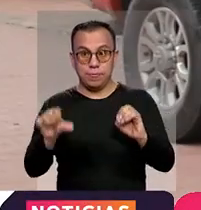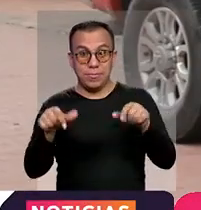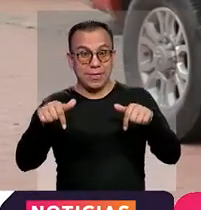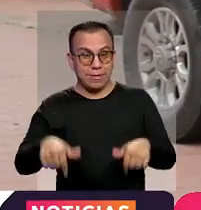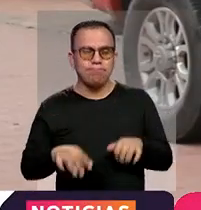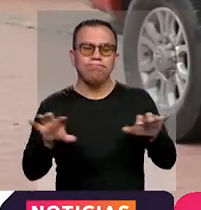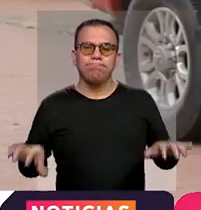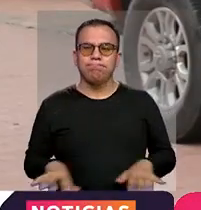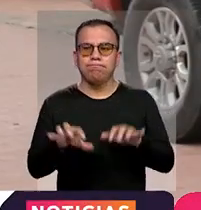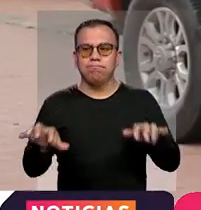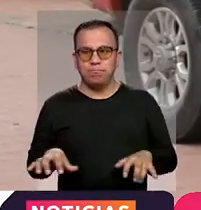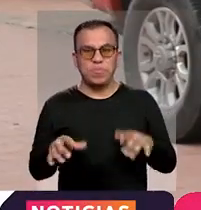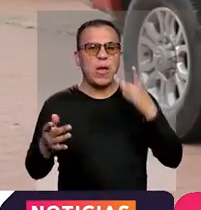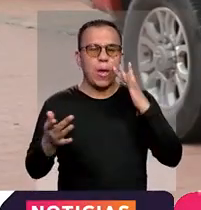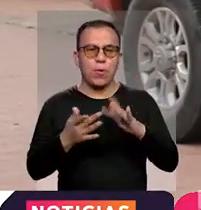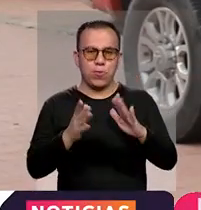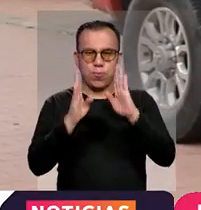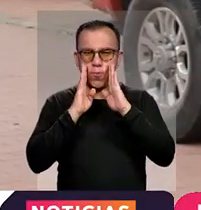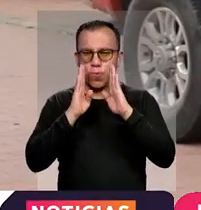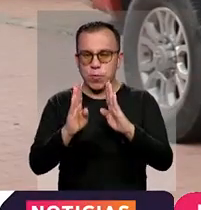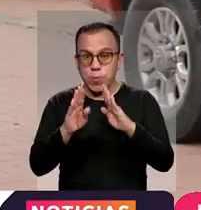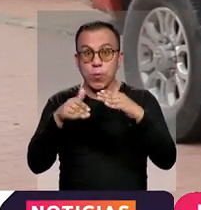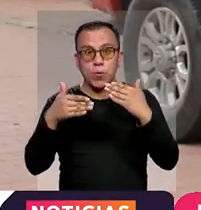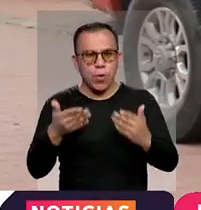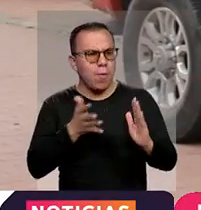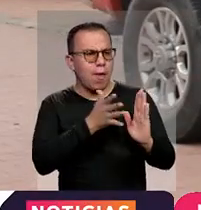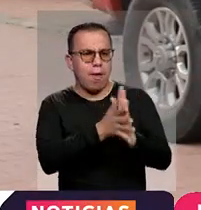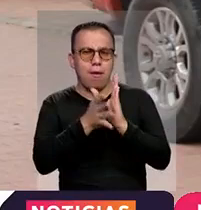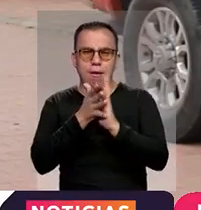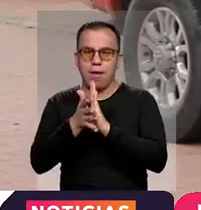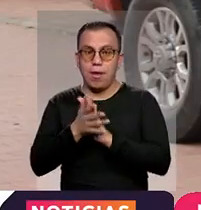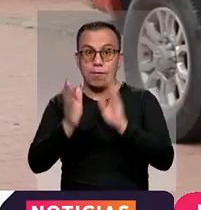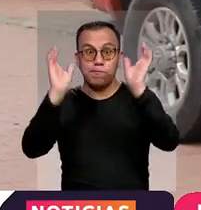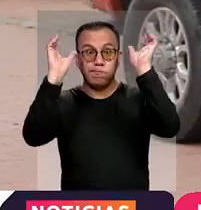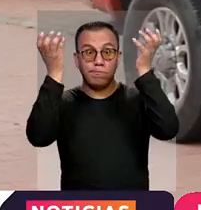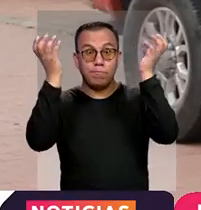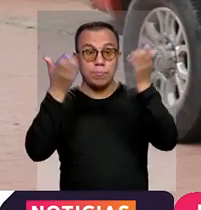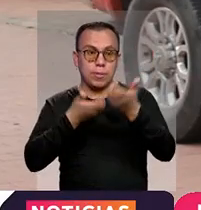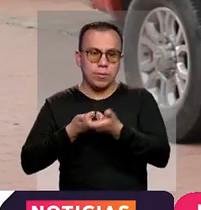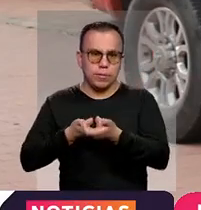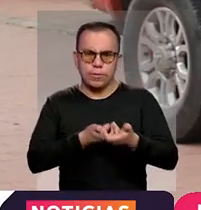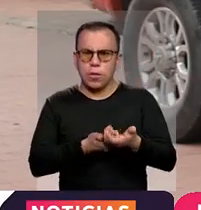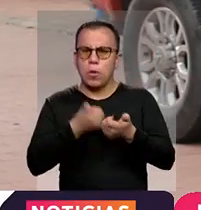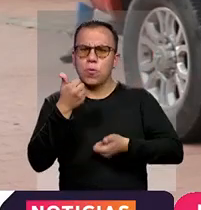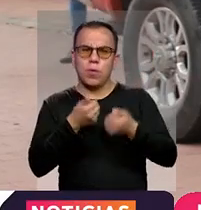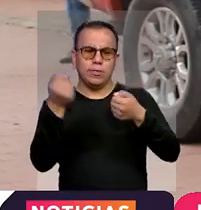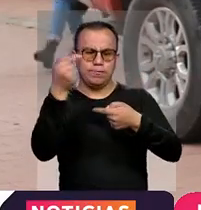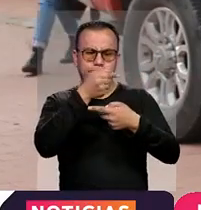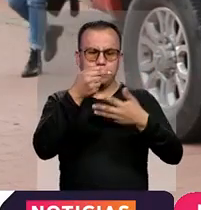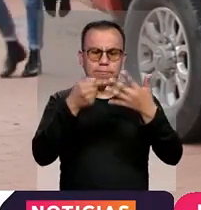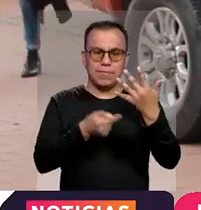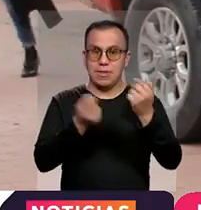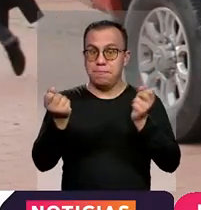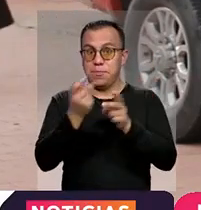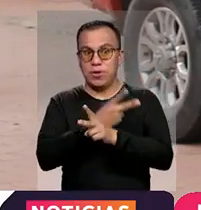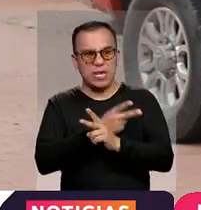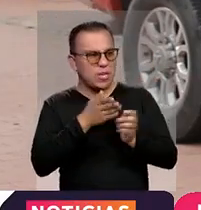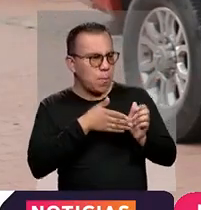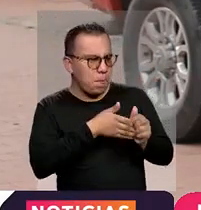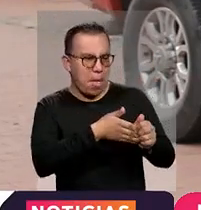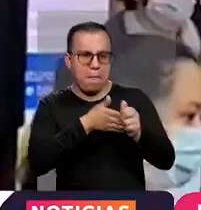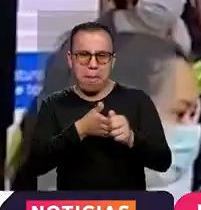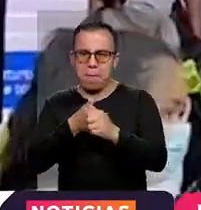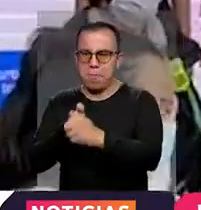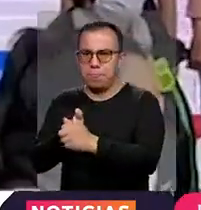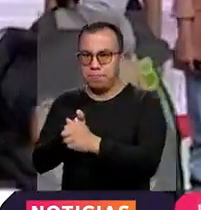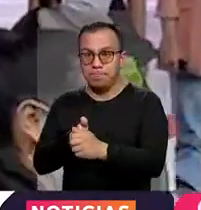en particular tenemos rutas de atención, les estamos contando a nuestros bomberos y bomberas cuáles son los tipos de violencia, cuáles son las rutas y líneas de